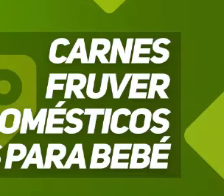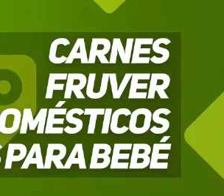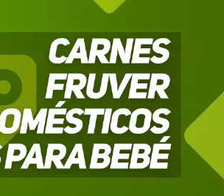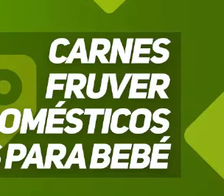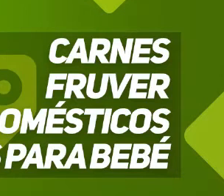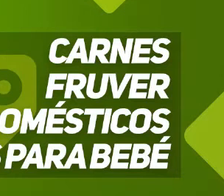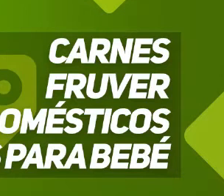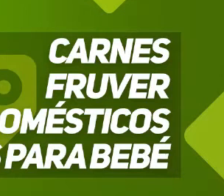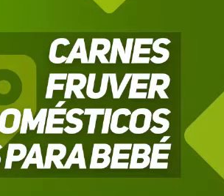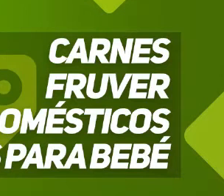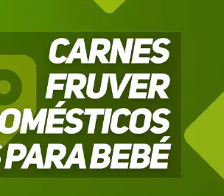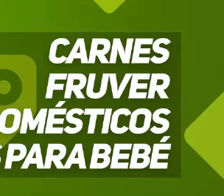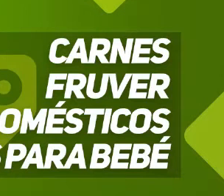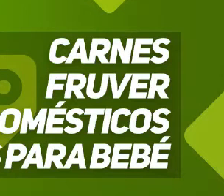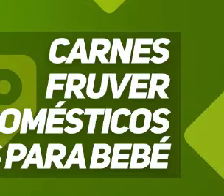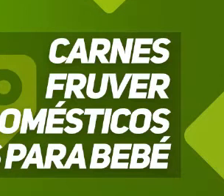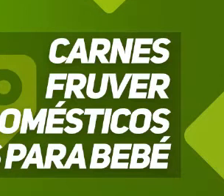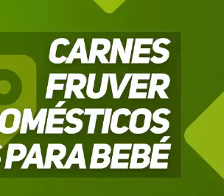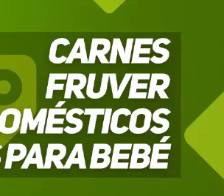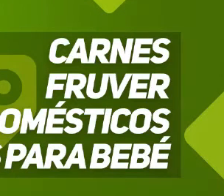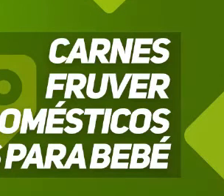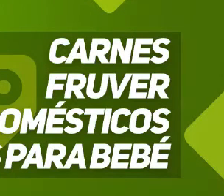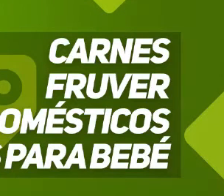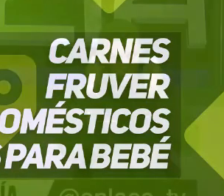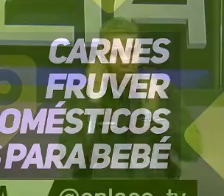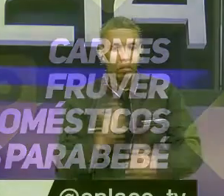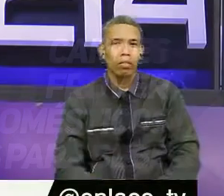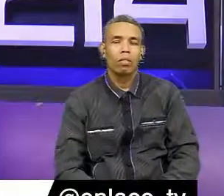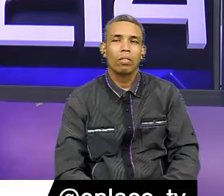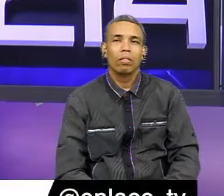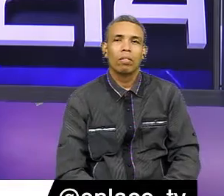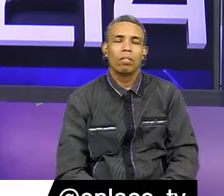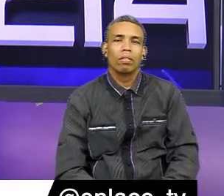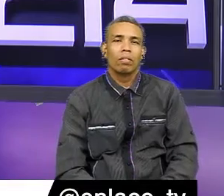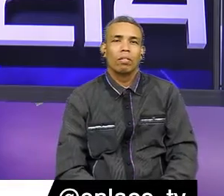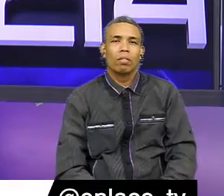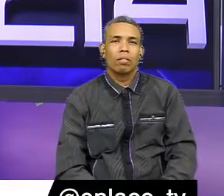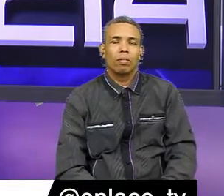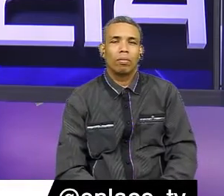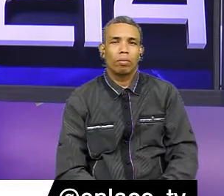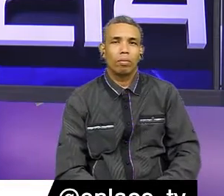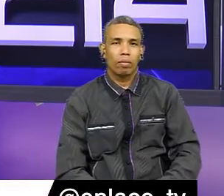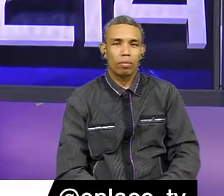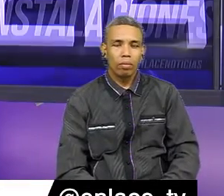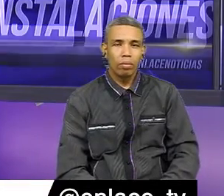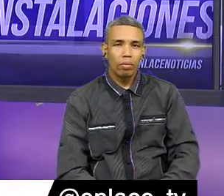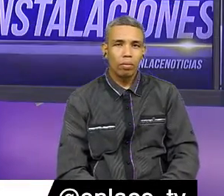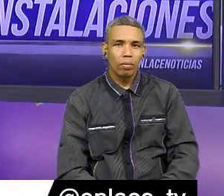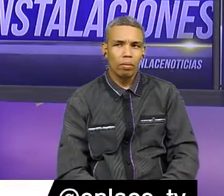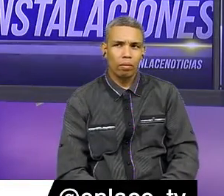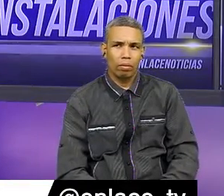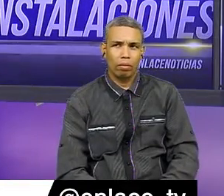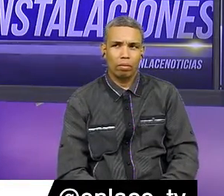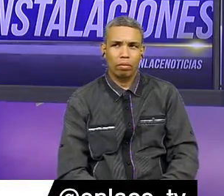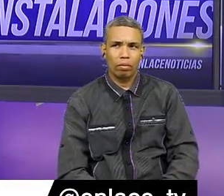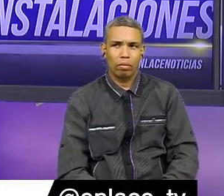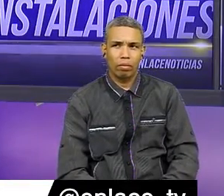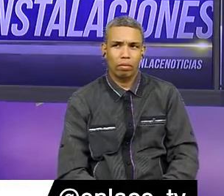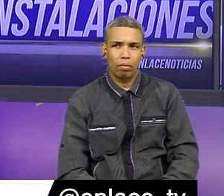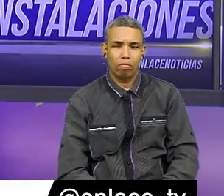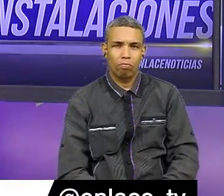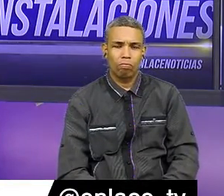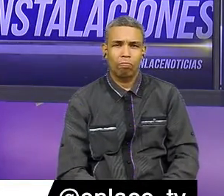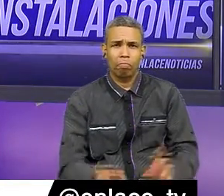y artículos para bebé que tienen como afiliado a Cafaba. y 4 despachos de la Alcaldía Municipal que operaban en el